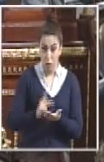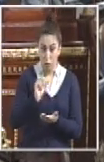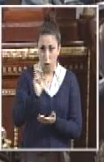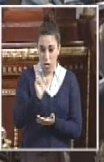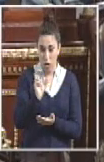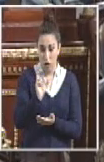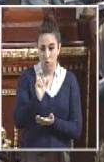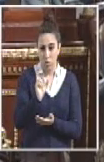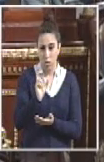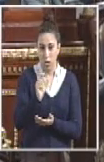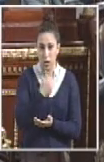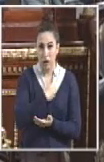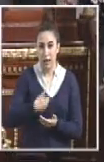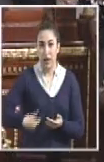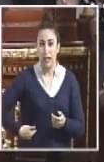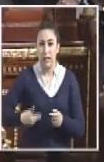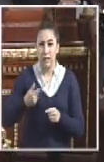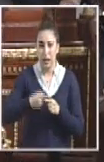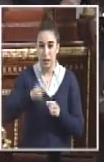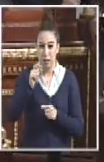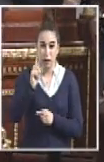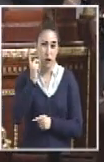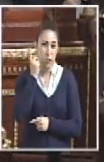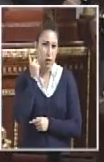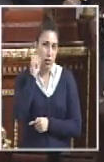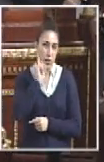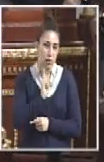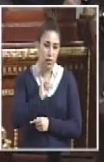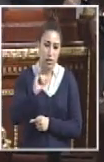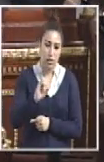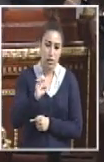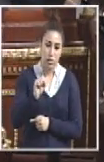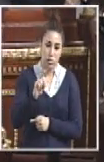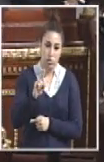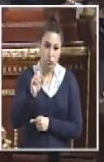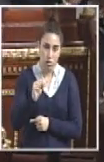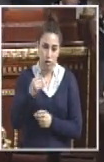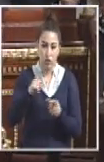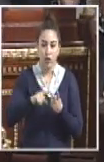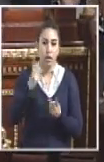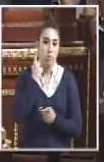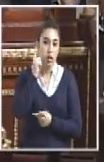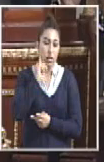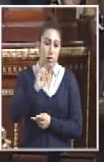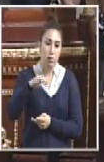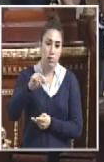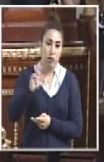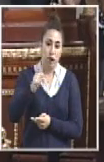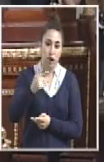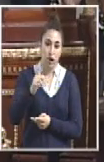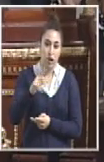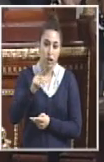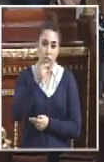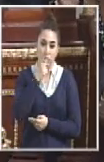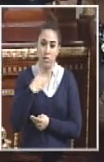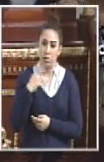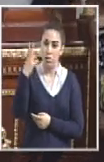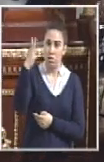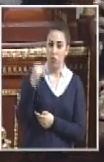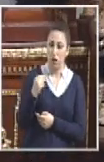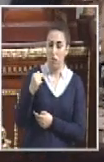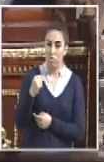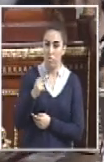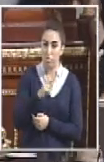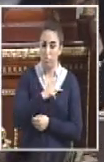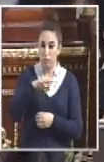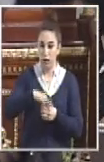presidiendo la diputada Margarita y el diputado Jesús, no me autorizaron la votación nominal. Eso es